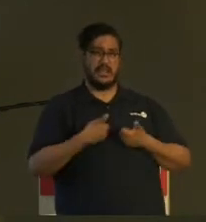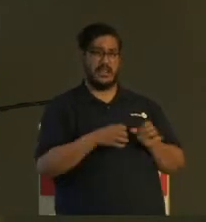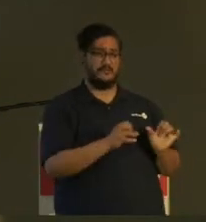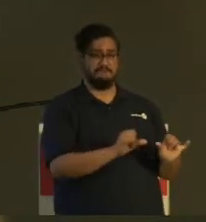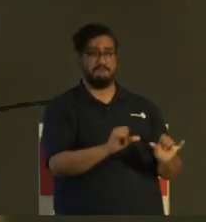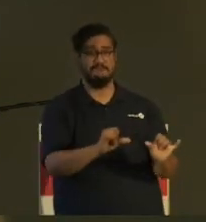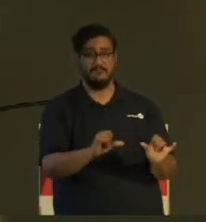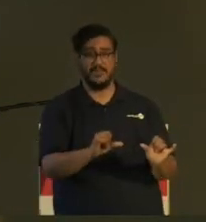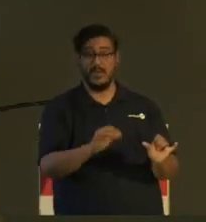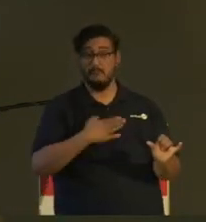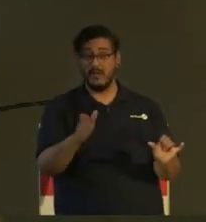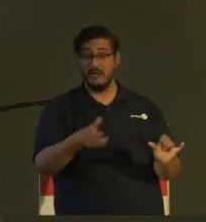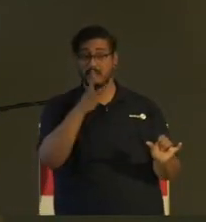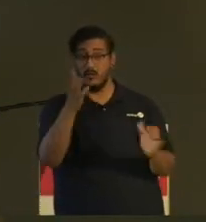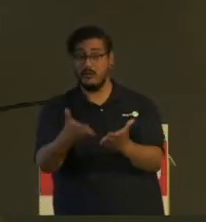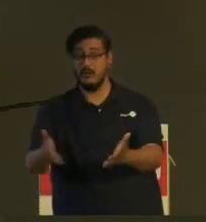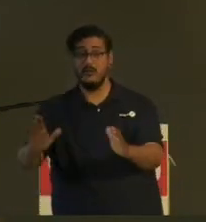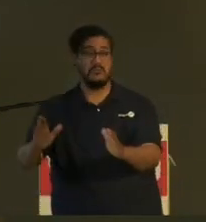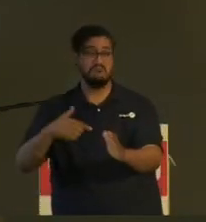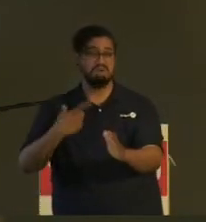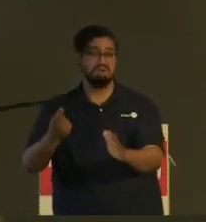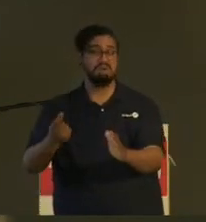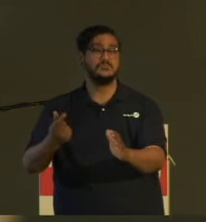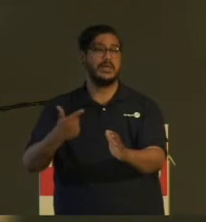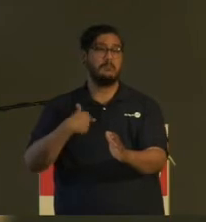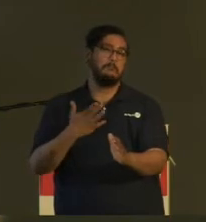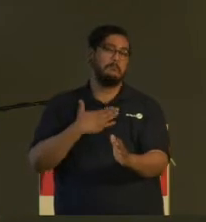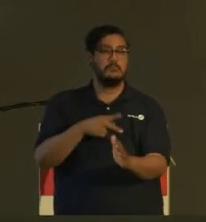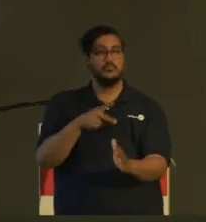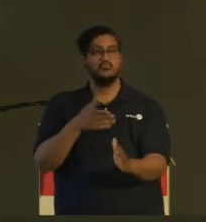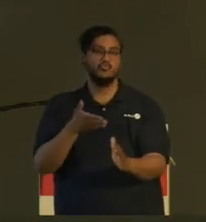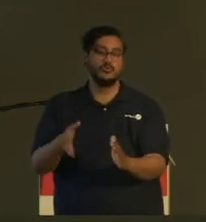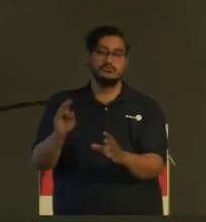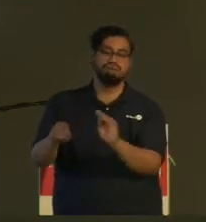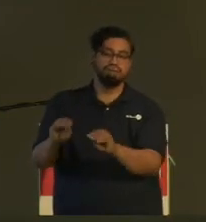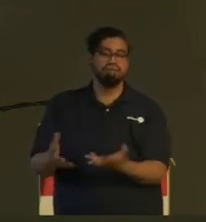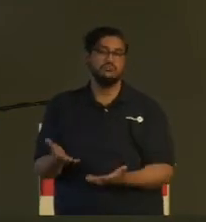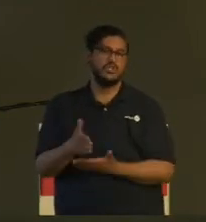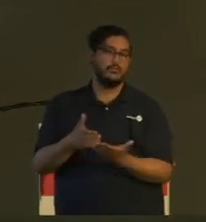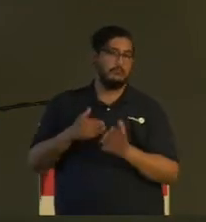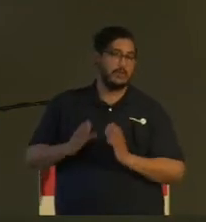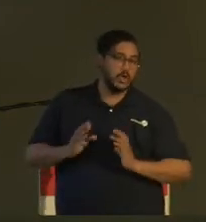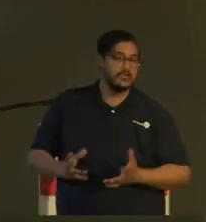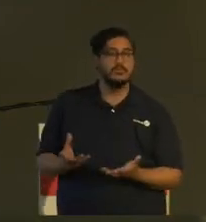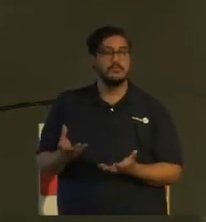demás peceras las utilizo para guardar los efectos personales que traen los parientes de quienes